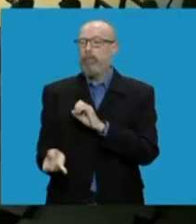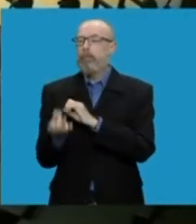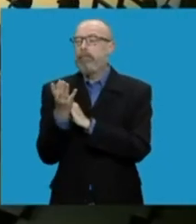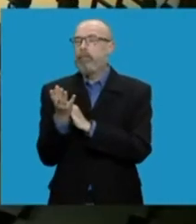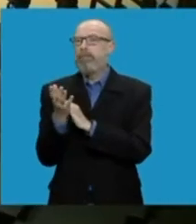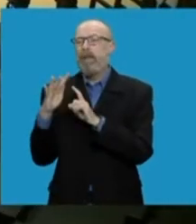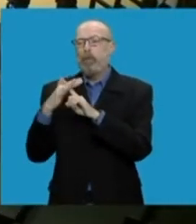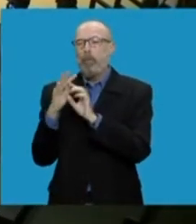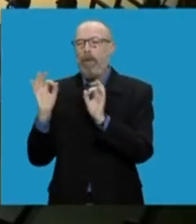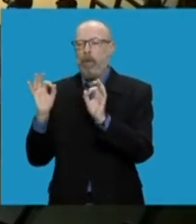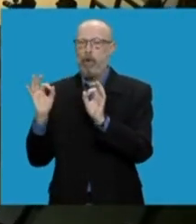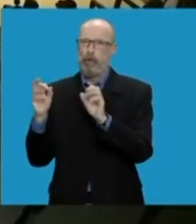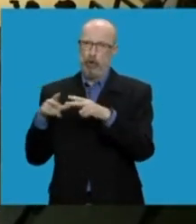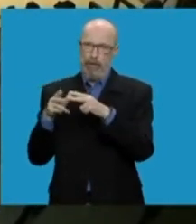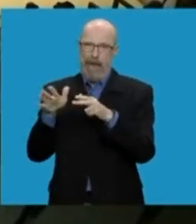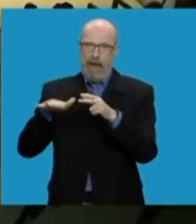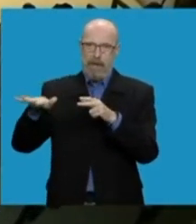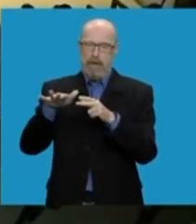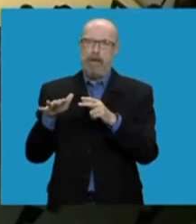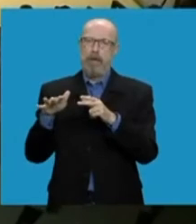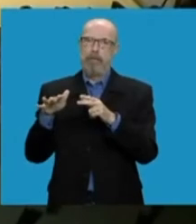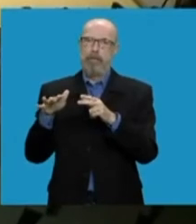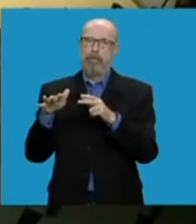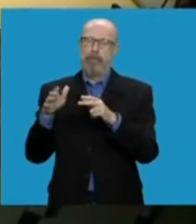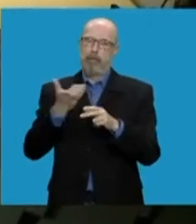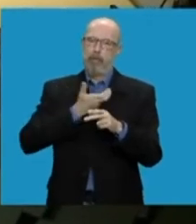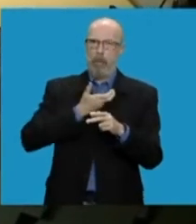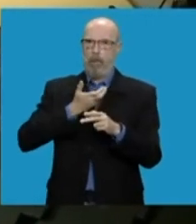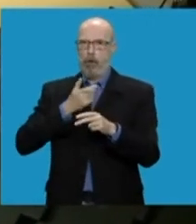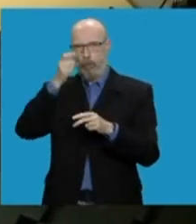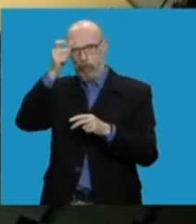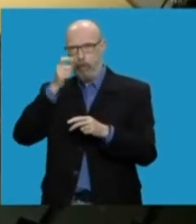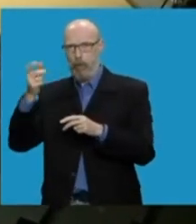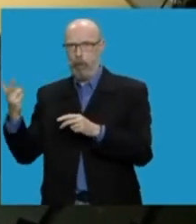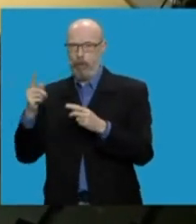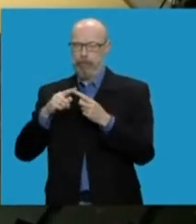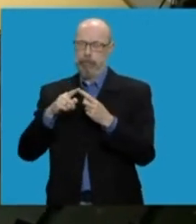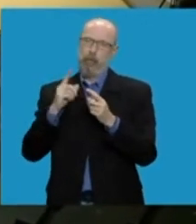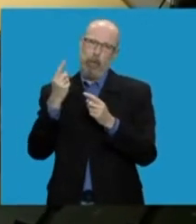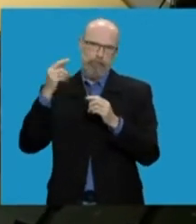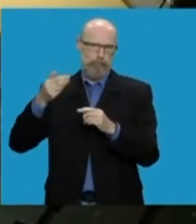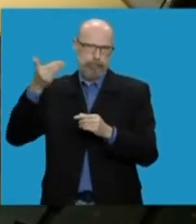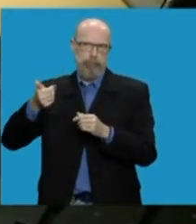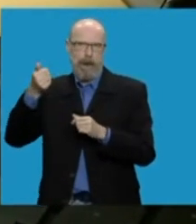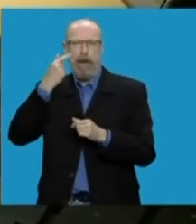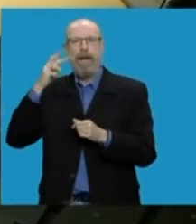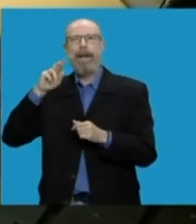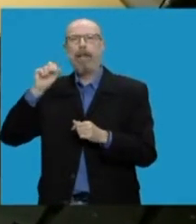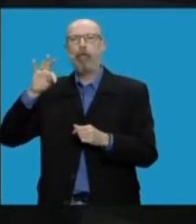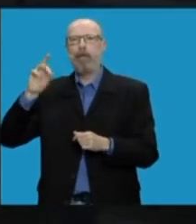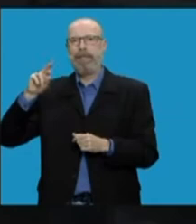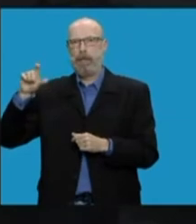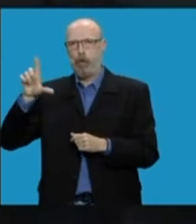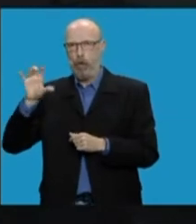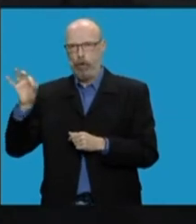una situación social que se producía en dos municipios salmantinos, principalmente Retortillo, donde estaban la sociedad